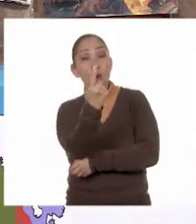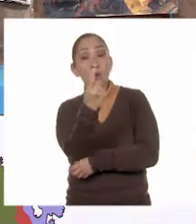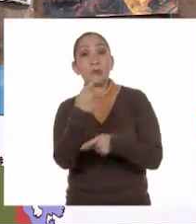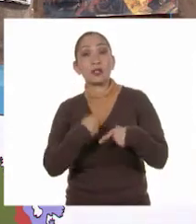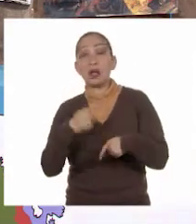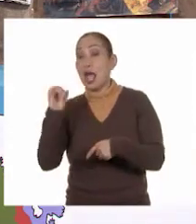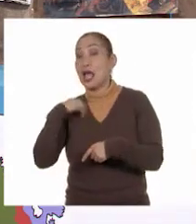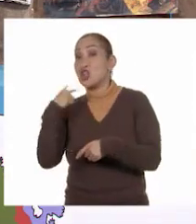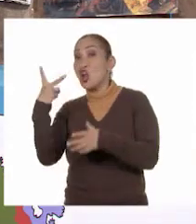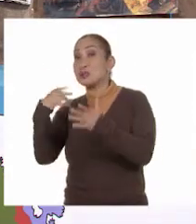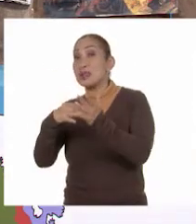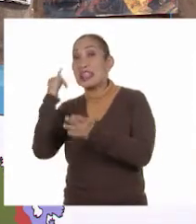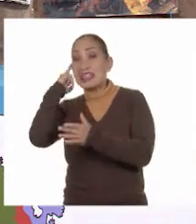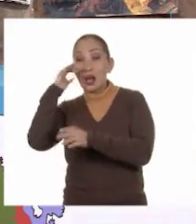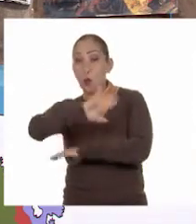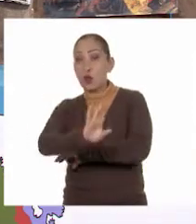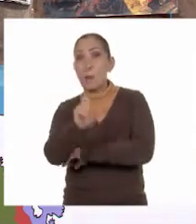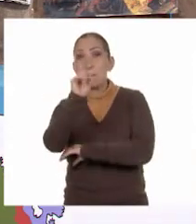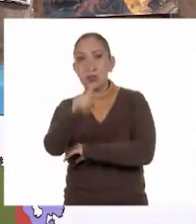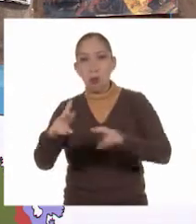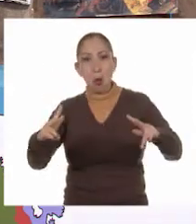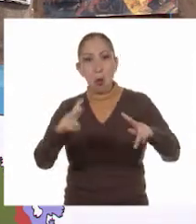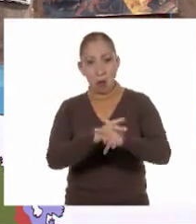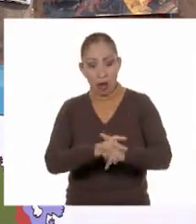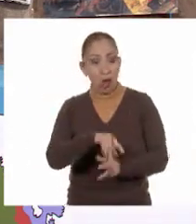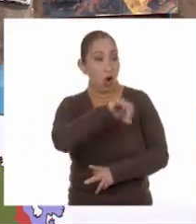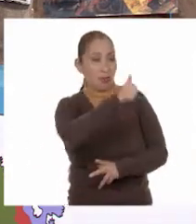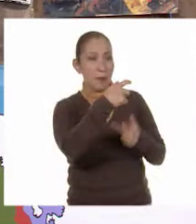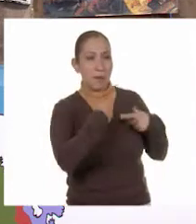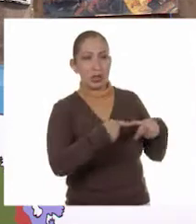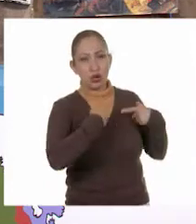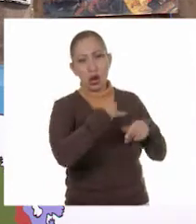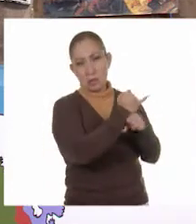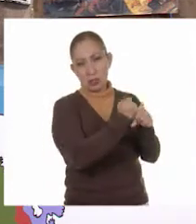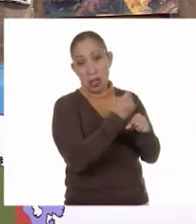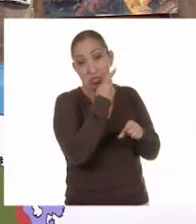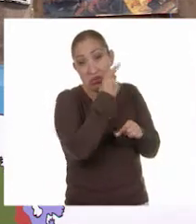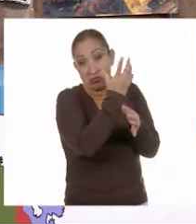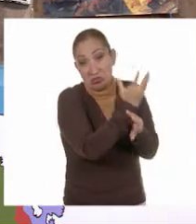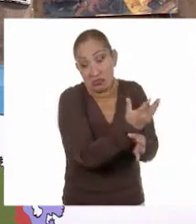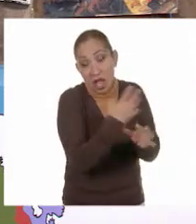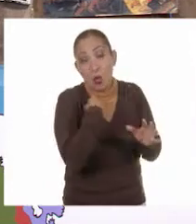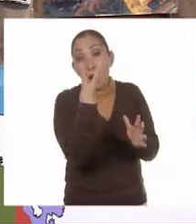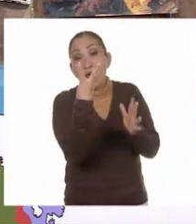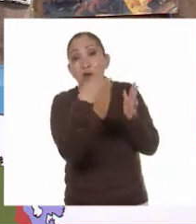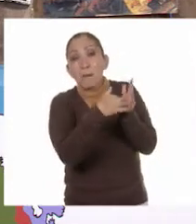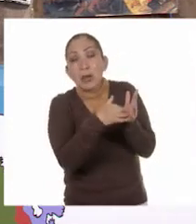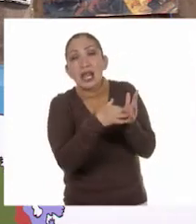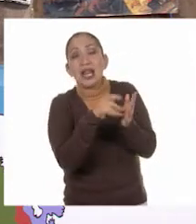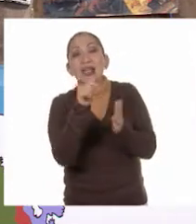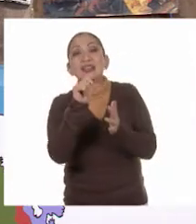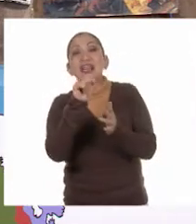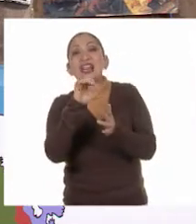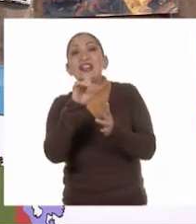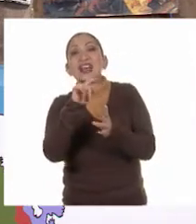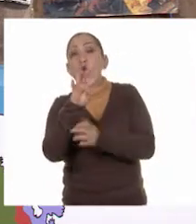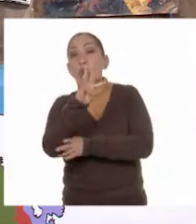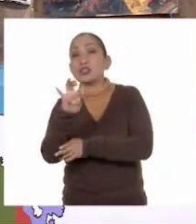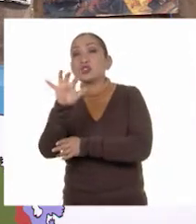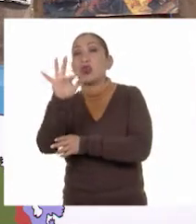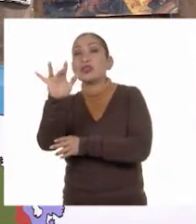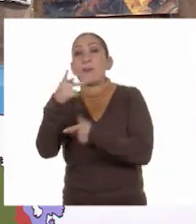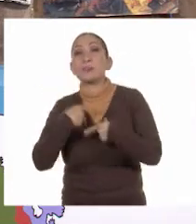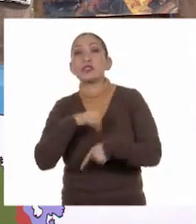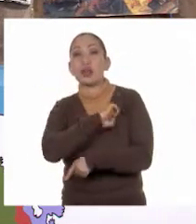indígenas fueron muertos aquella noche, mientras que otros cronistas en su relato hablan de 4,000 tlaxcaltecas y